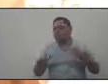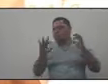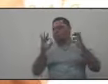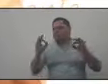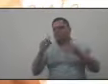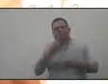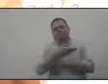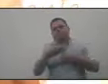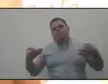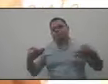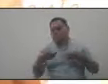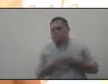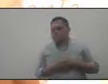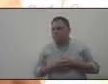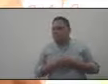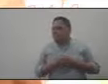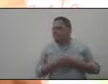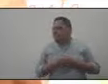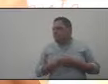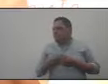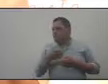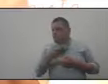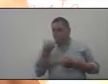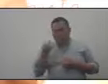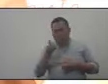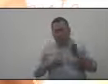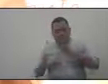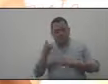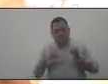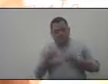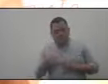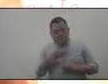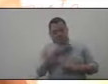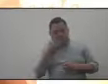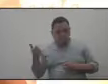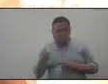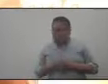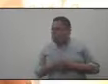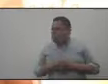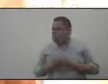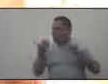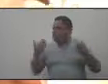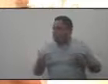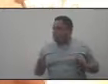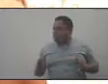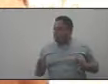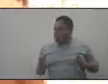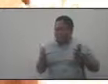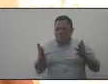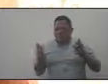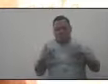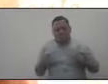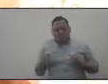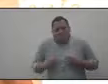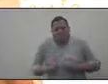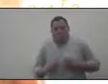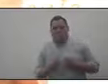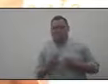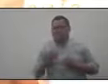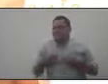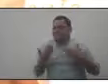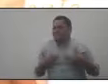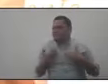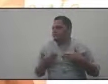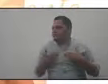espectacular. Yo creo que es una de las mejores que tiene Casanare. Esta Hortensia que vemos acá, repuestica, toda bonita, toda